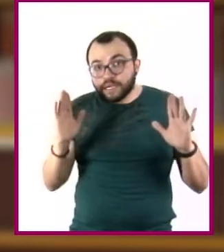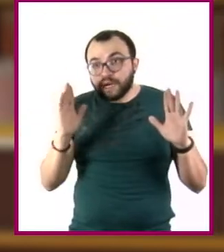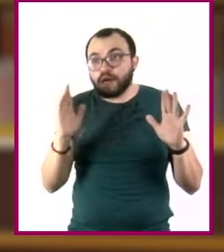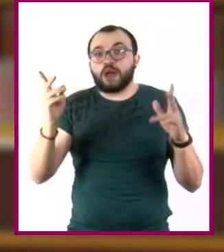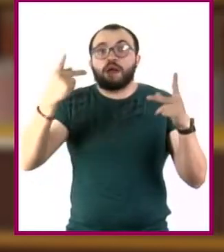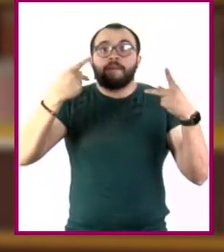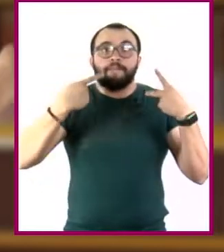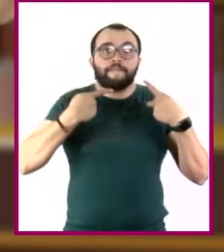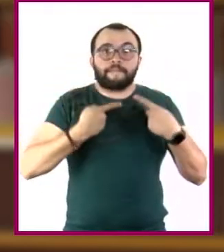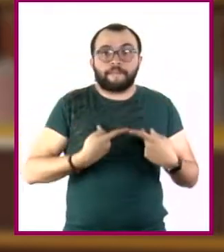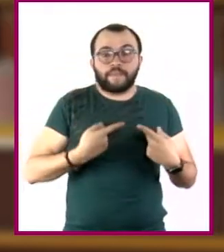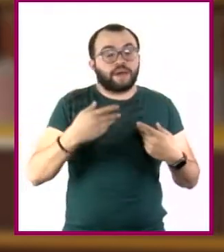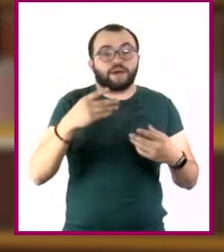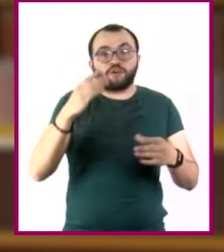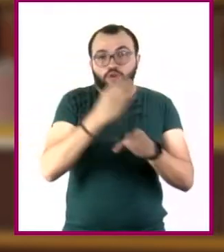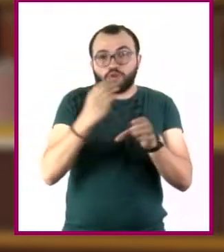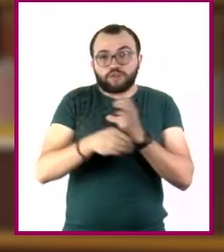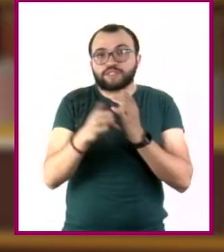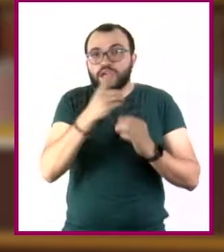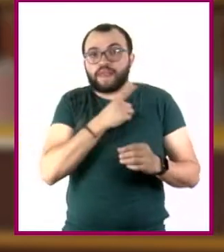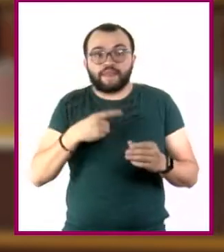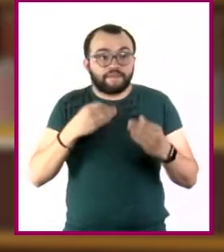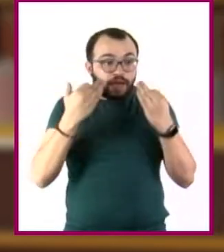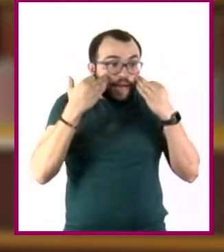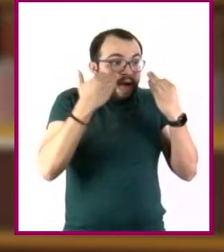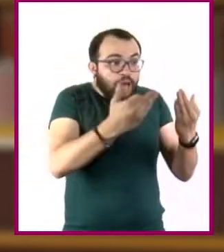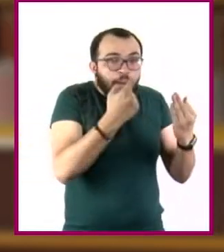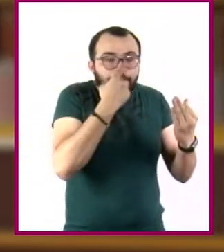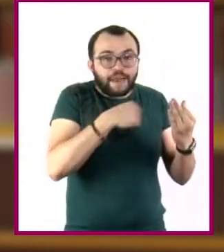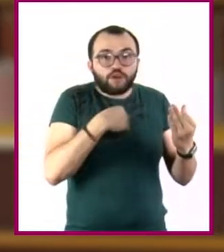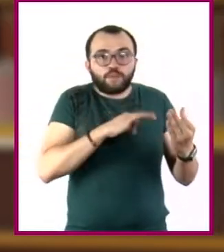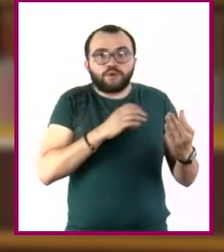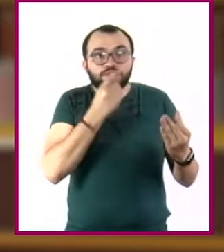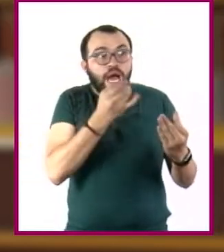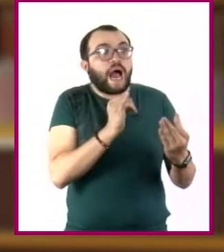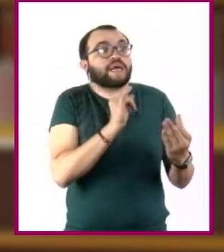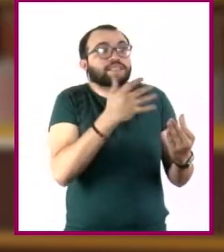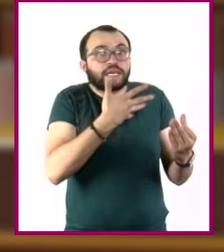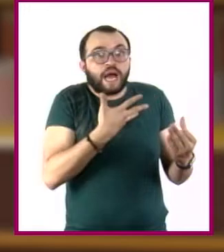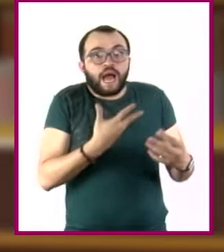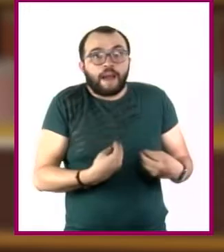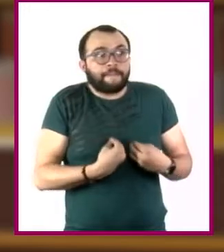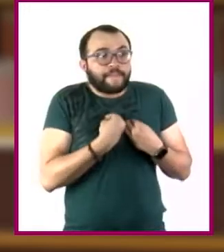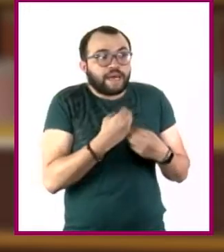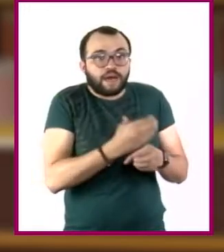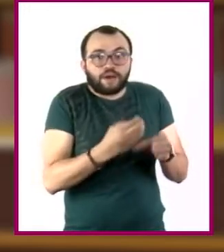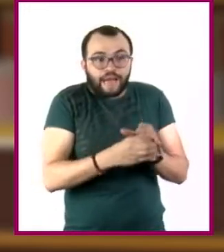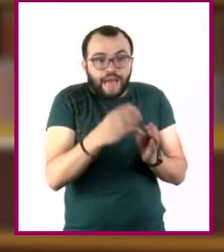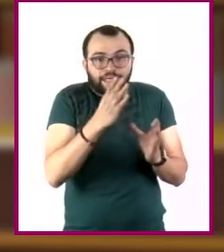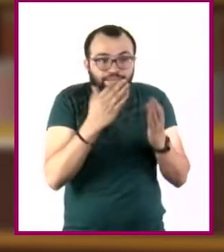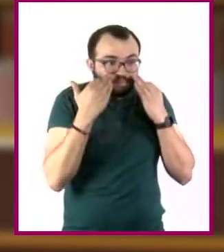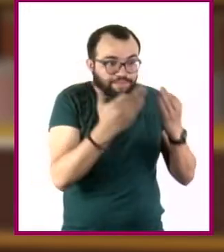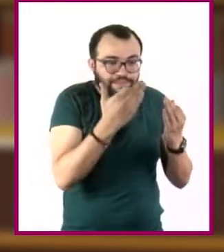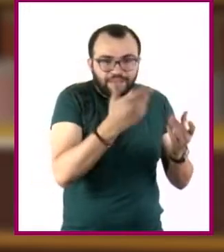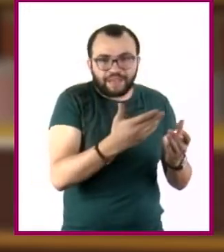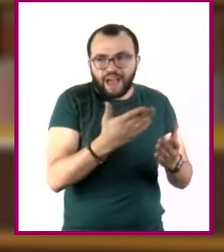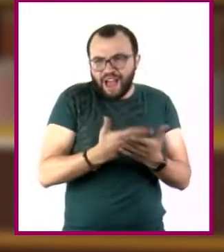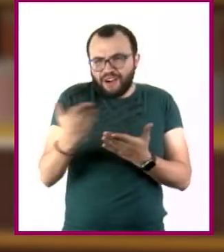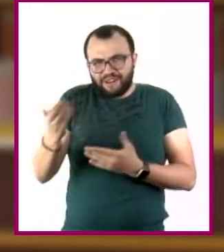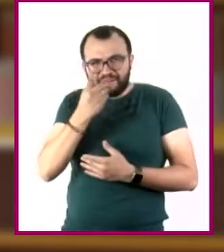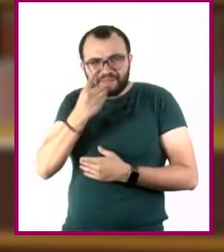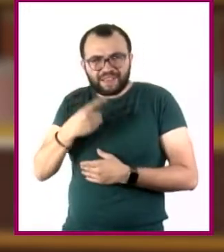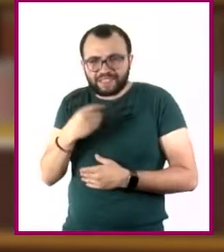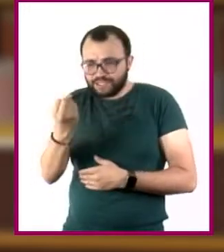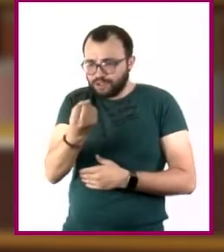existir. Y ahora sales con que los números existen en su mundo y que no necesitan de nosotros. No.